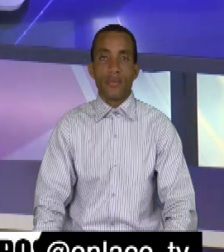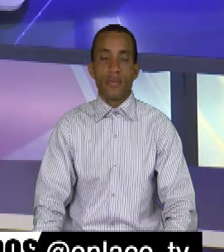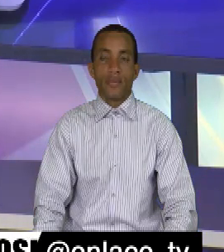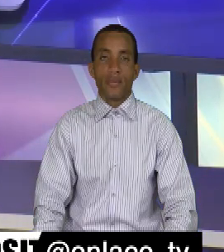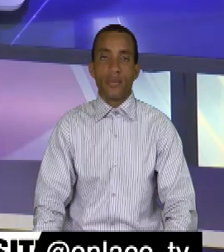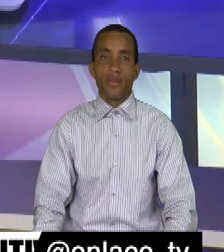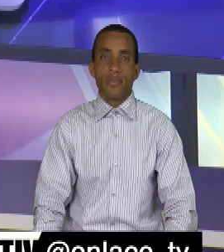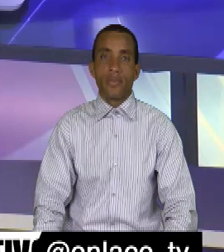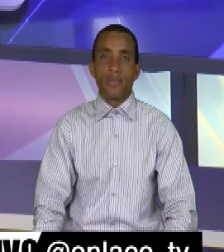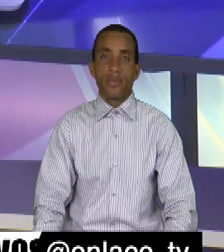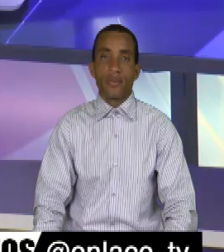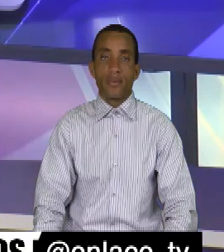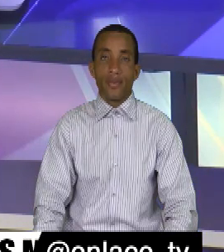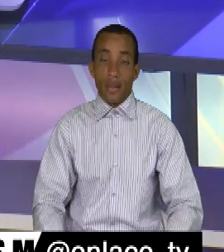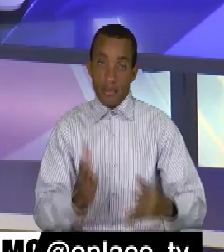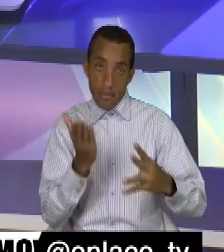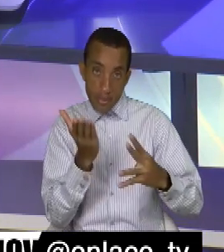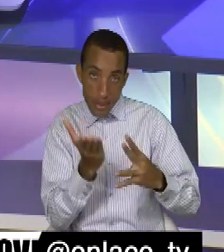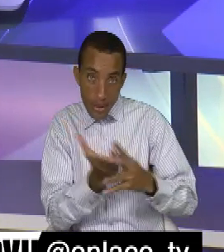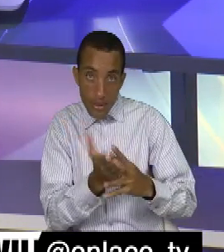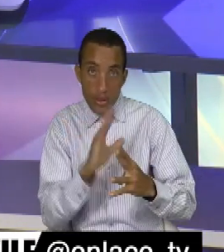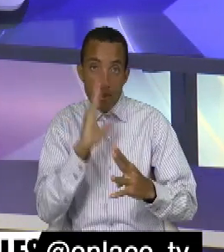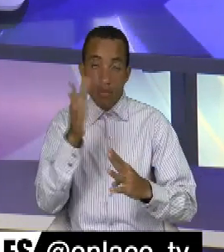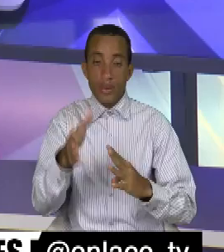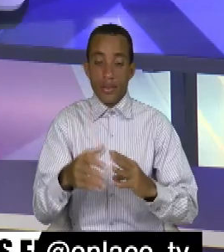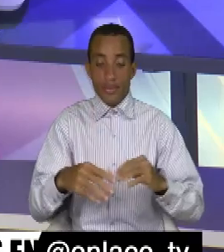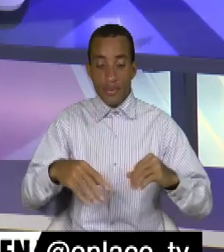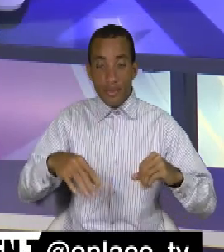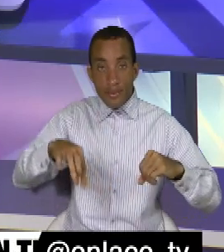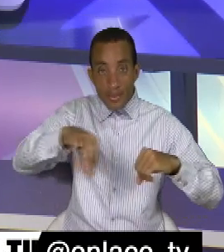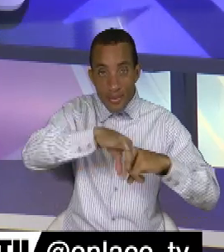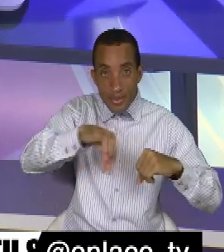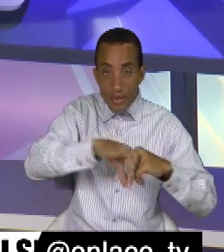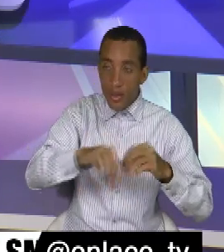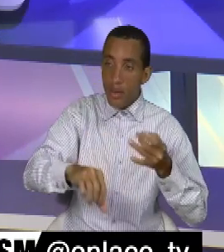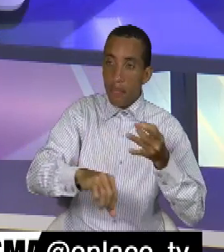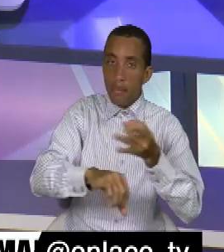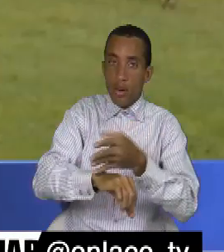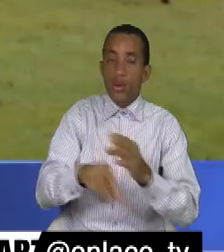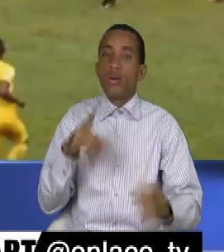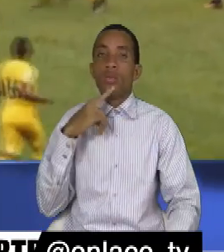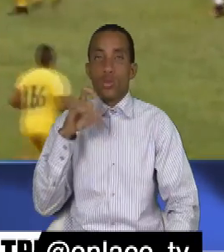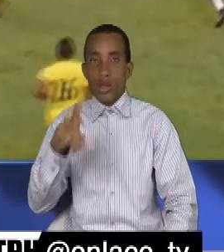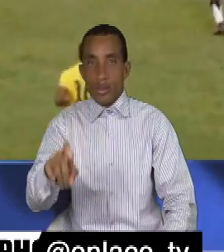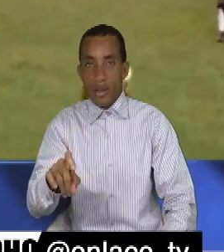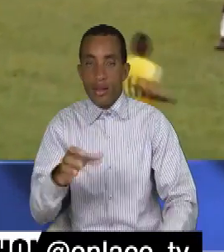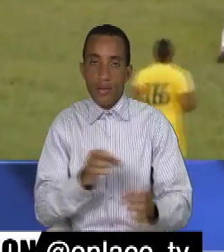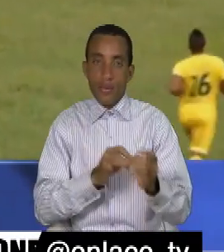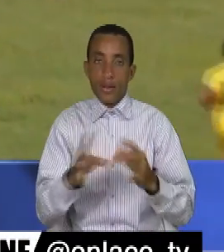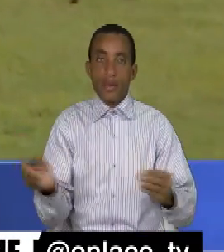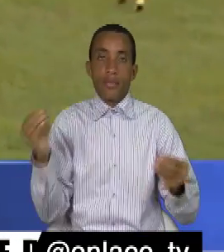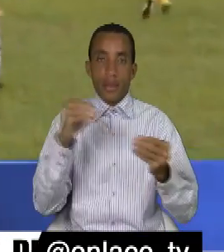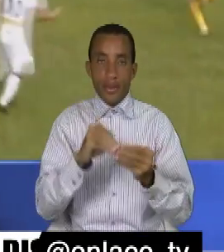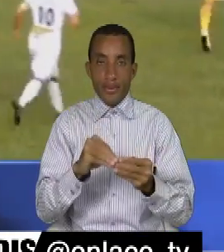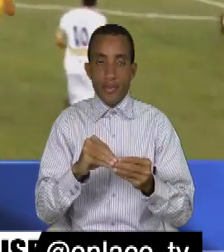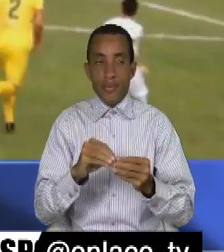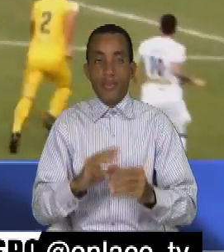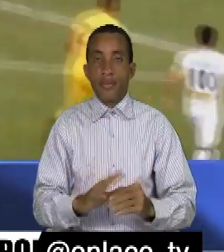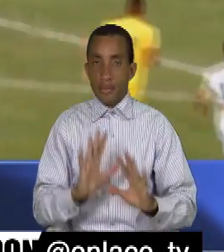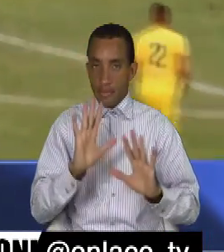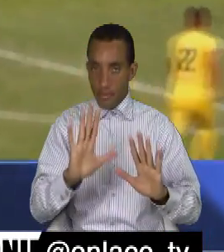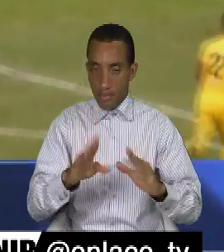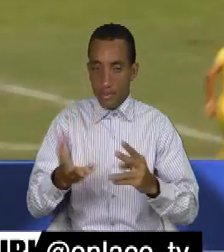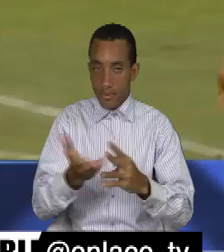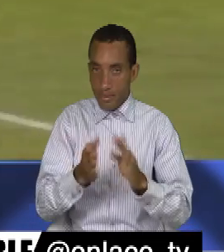Y al volver de la pausa, espere detalles del triunfo de Alianza Petrolera contra el Atlético Bucaramanga por una fecha más de la Copa Águila. Ya regresamos con más